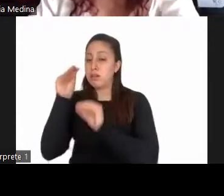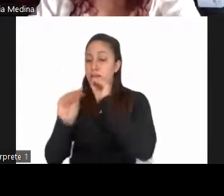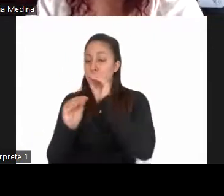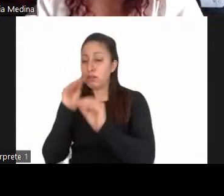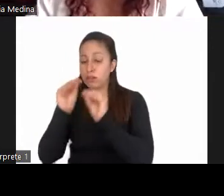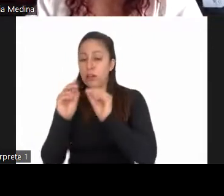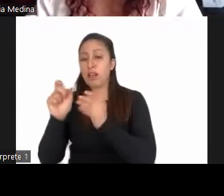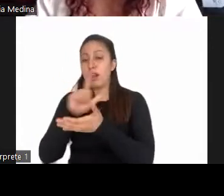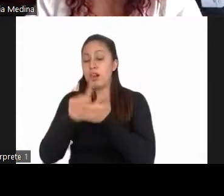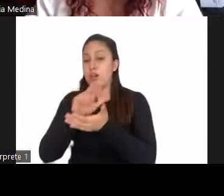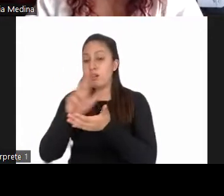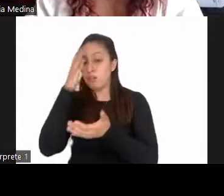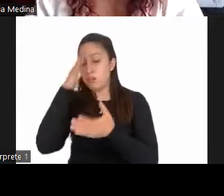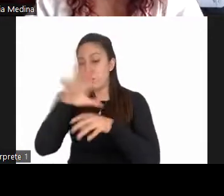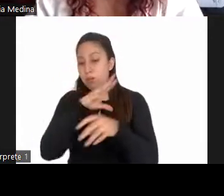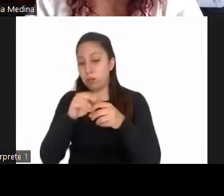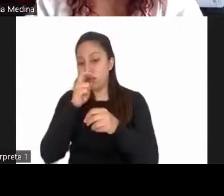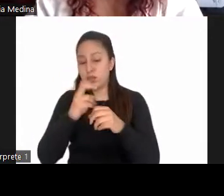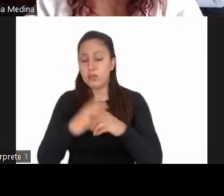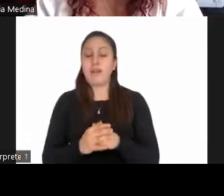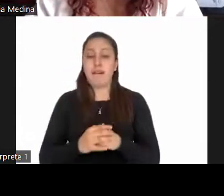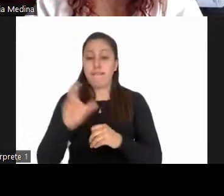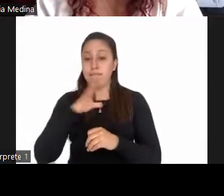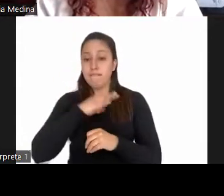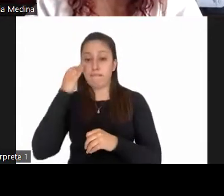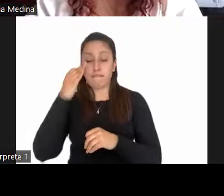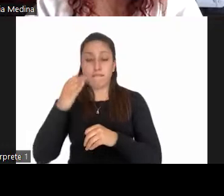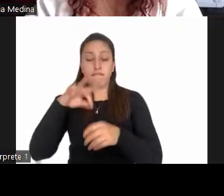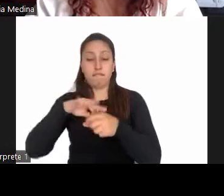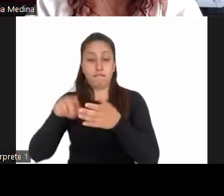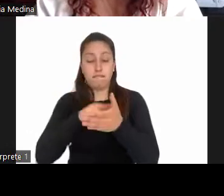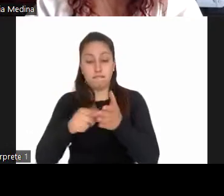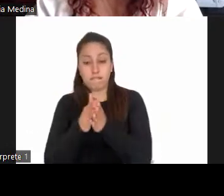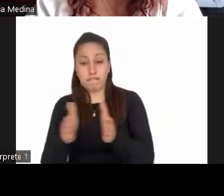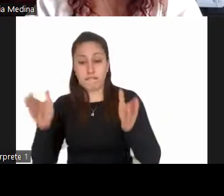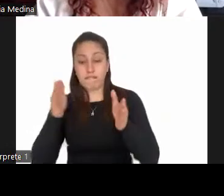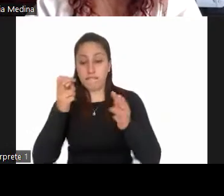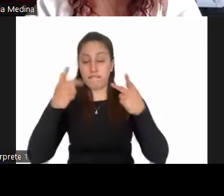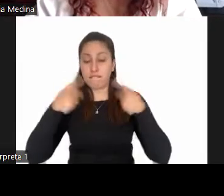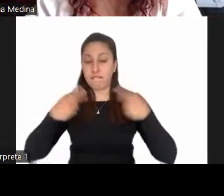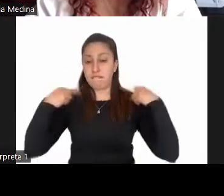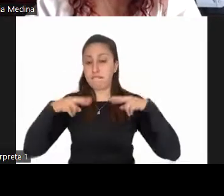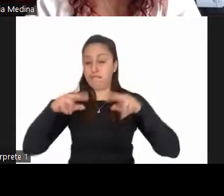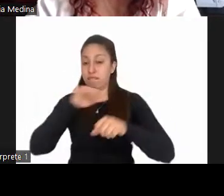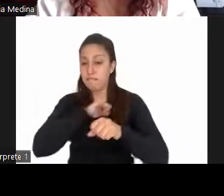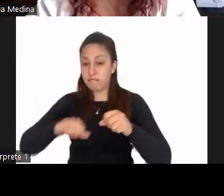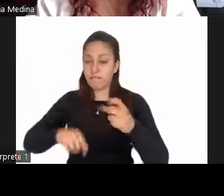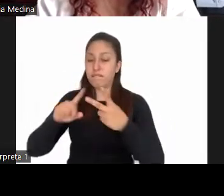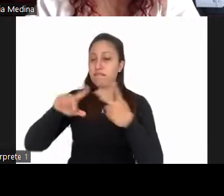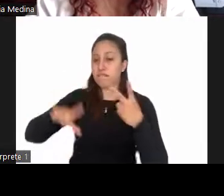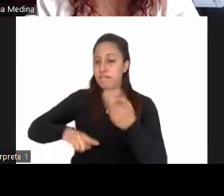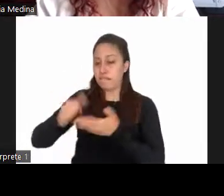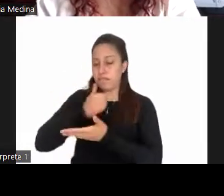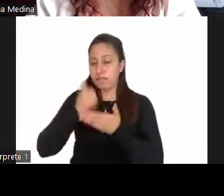ley. En términos de campaña, las personas funcionarias públicas de las alcaldías y el gobierno de la Ciudad de México